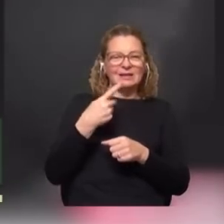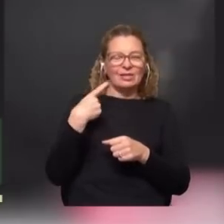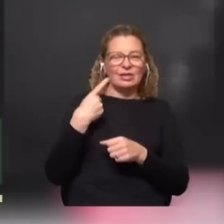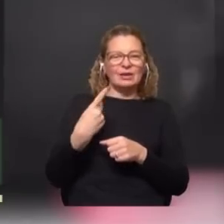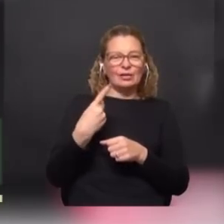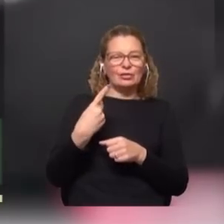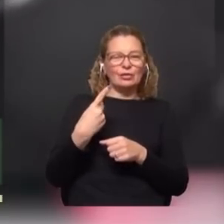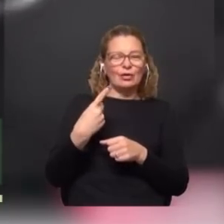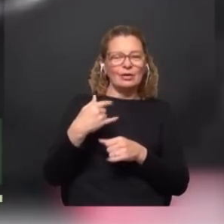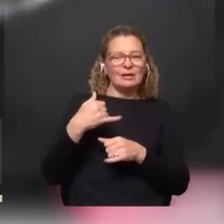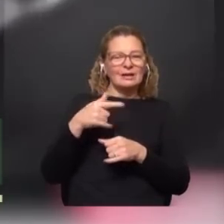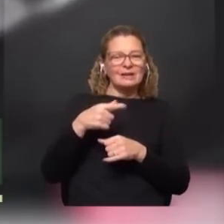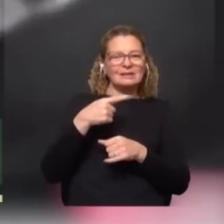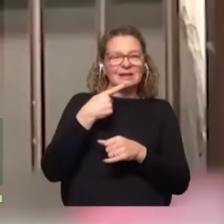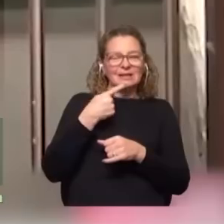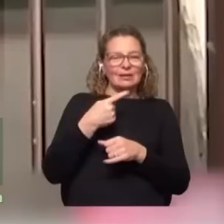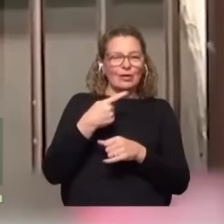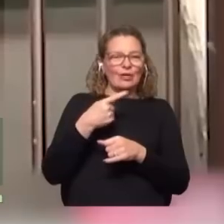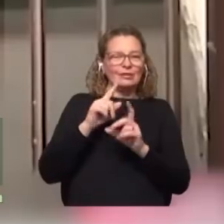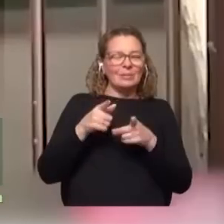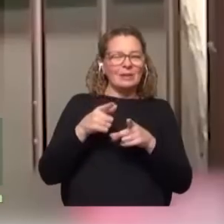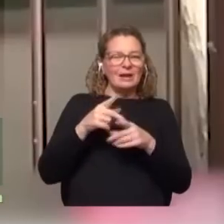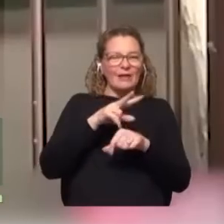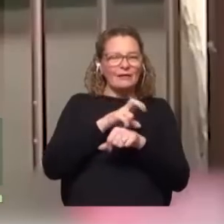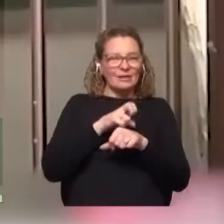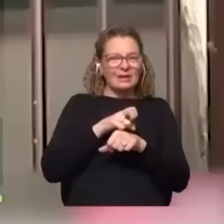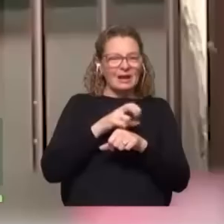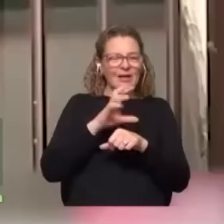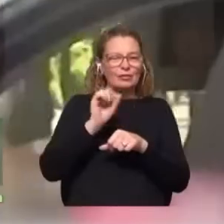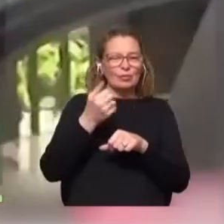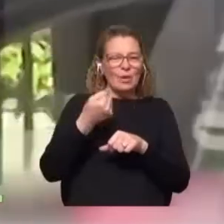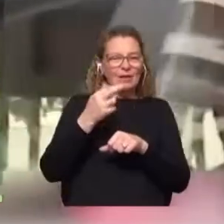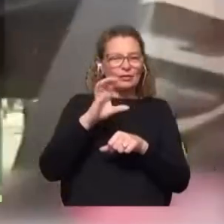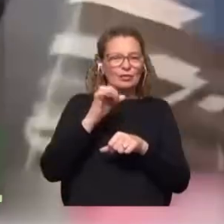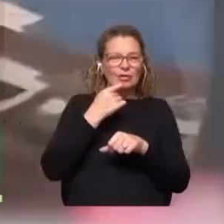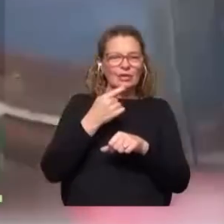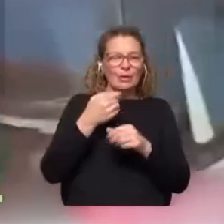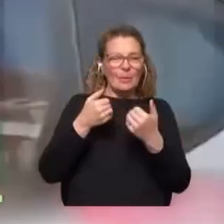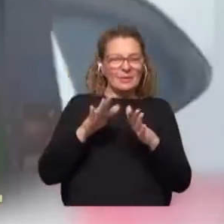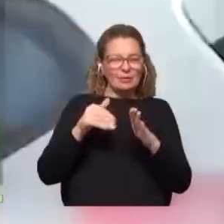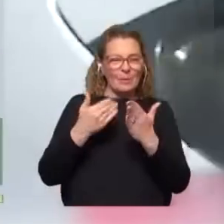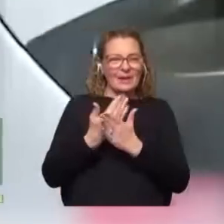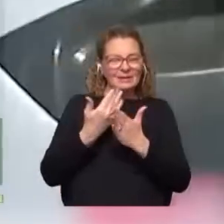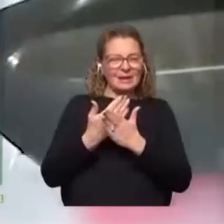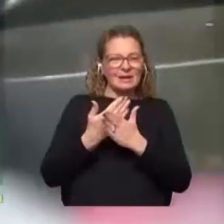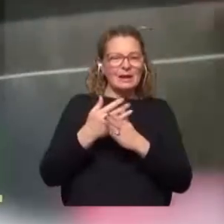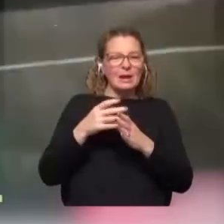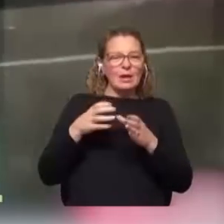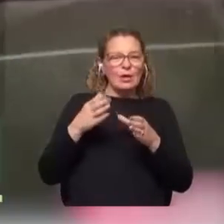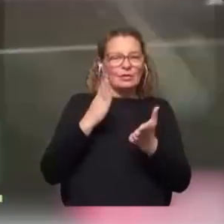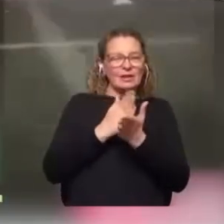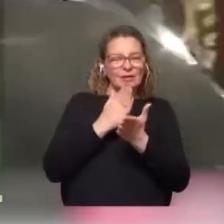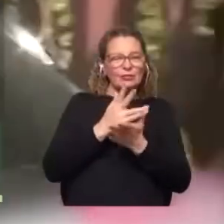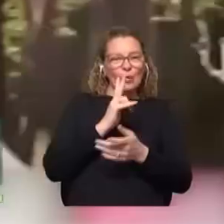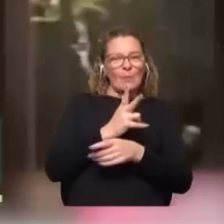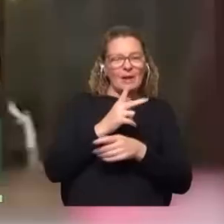de la gendarmería del gobierno de Salvador Allende el fiscal Claudio Suazo relató que a inicios de esta mañana agentes de la brigada de derechos humanos